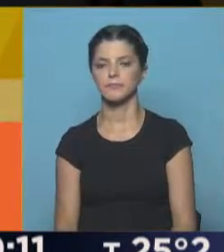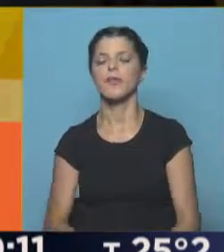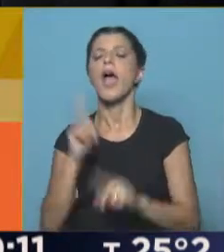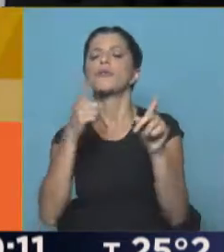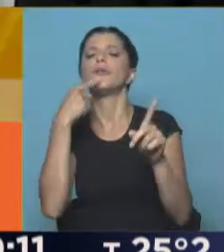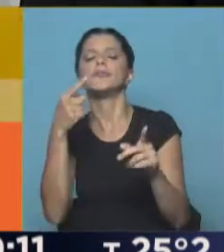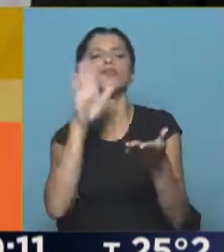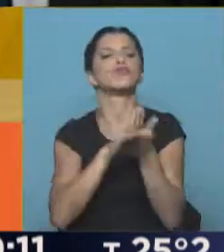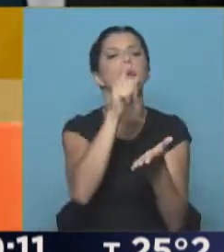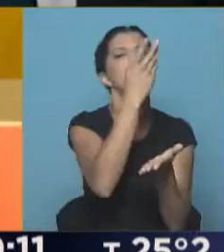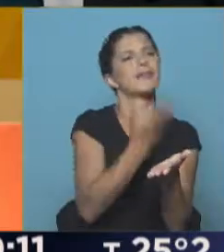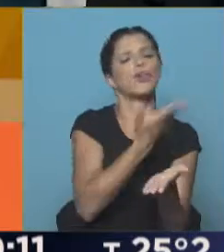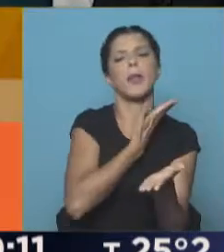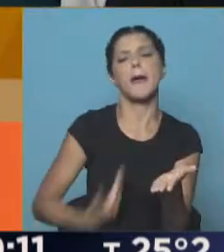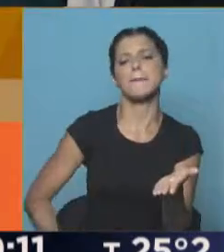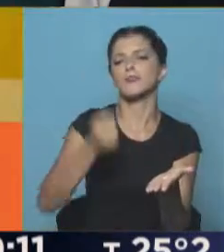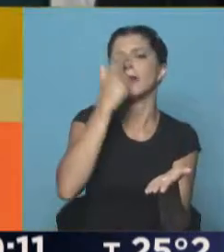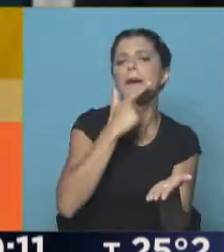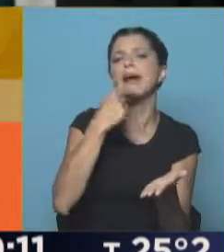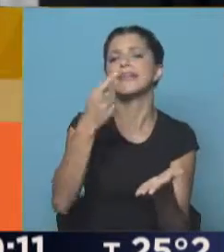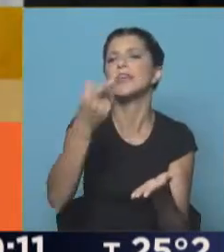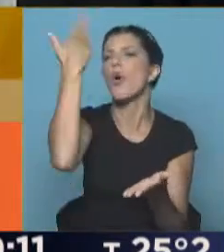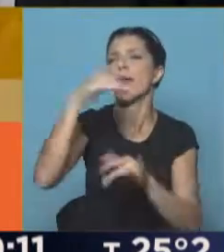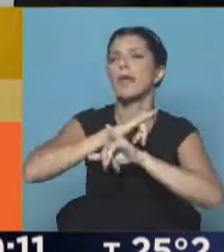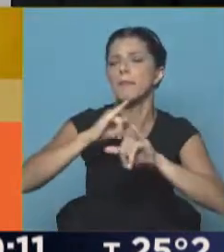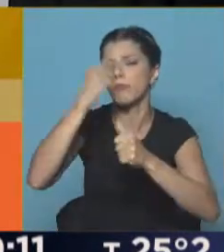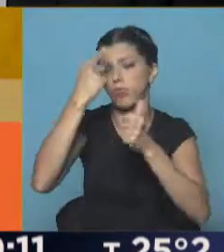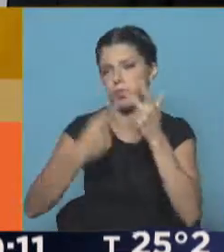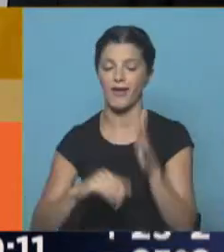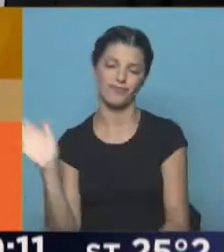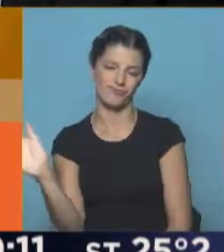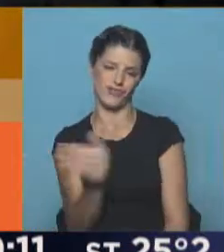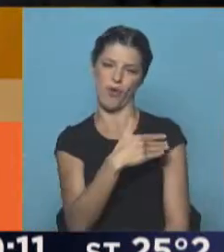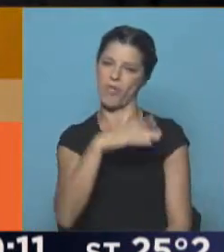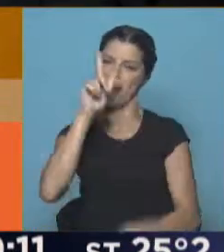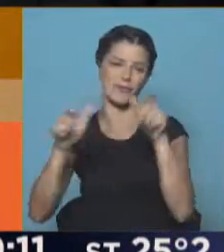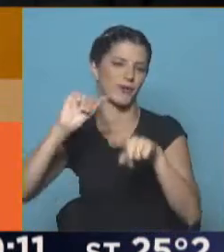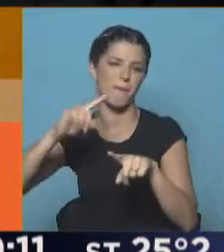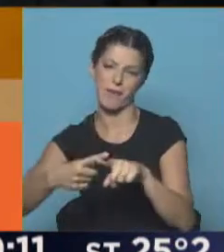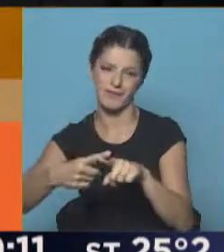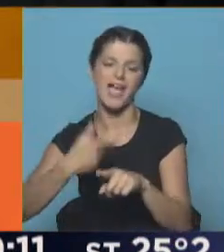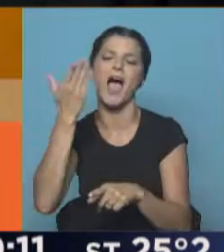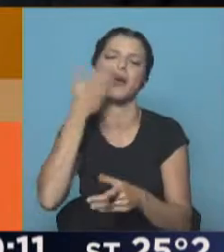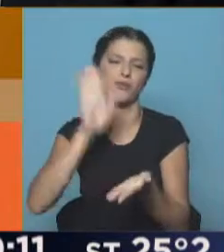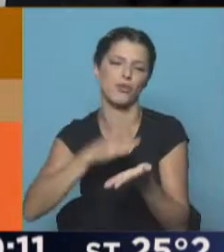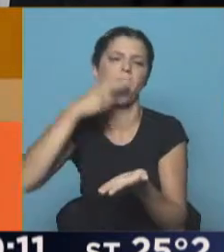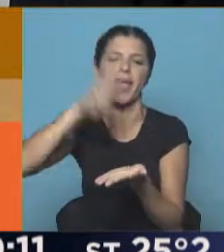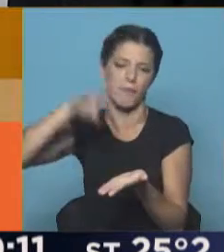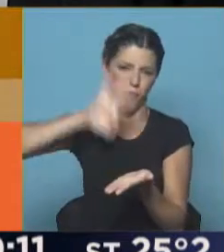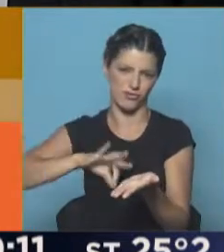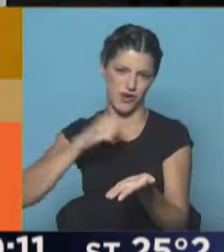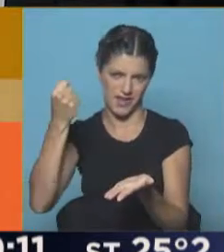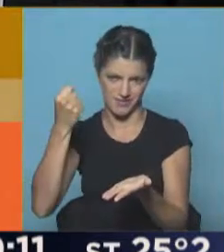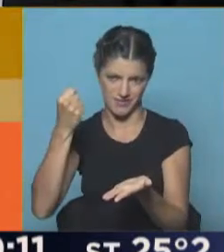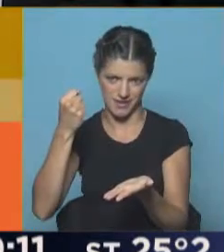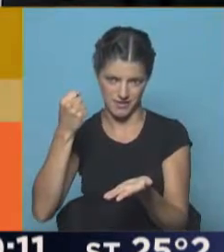que Macri le dijo que la campaña que iba a sacar... Todo acá, la dirigencia política hablaba de este impuesto al salario porque cada día